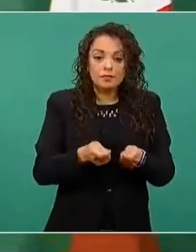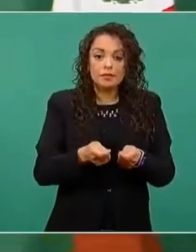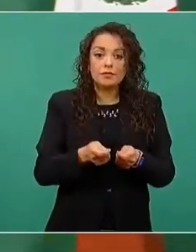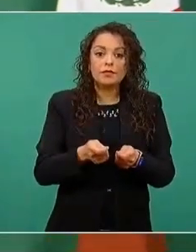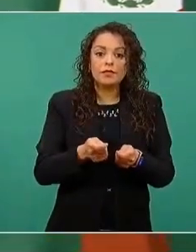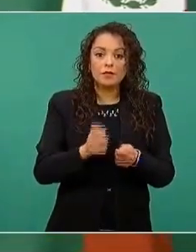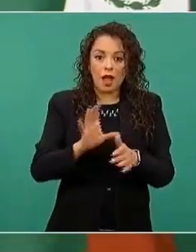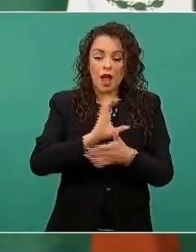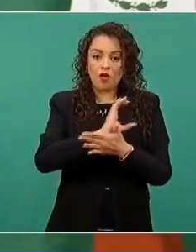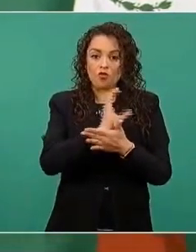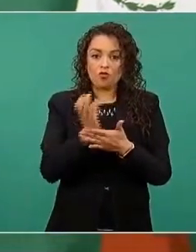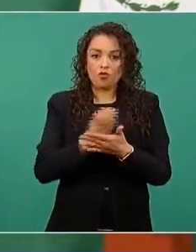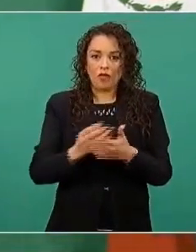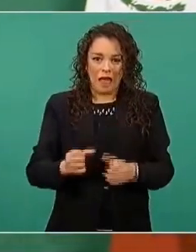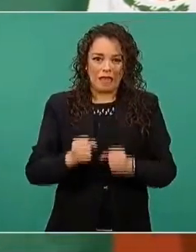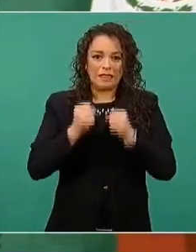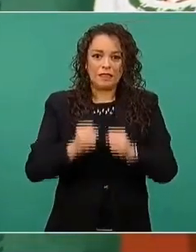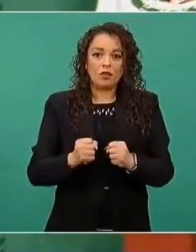antigüedad,